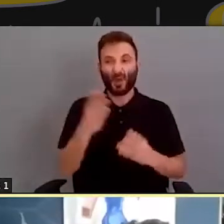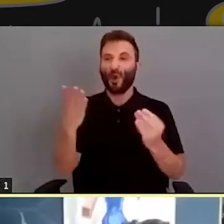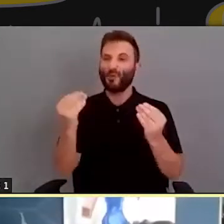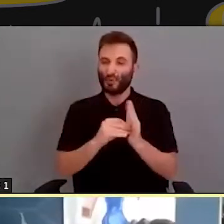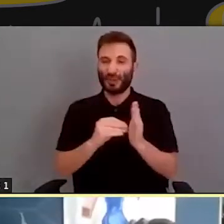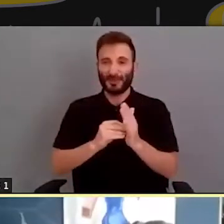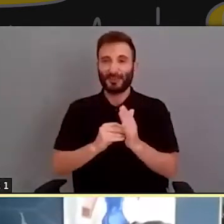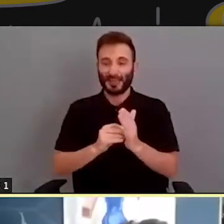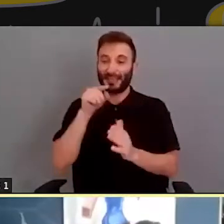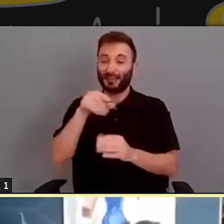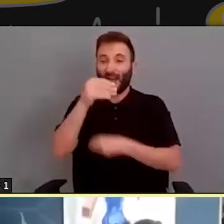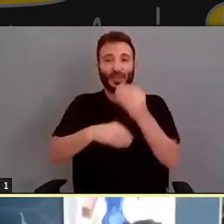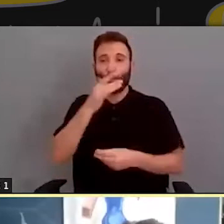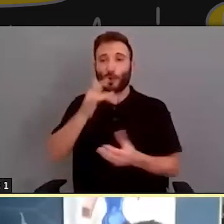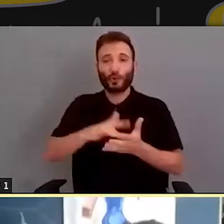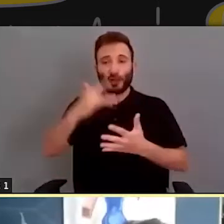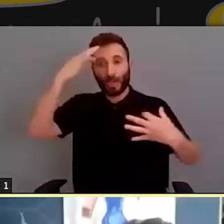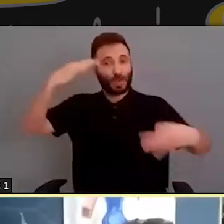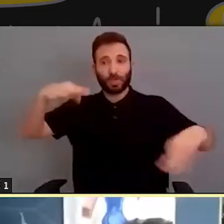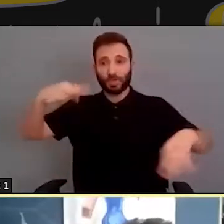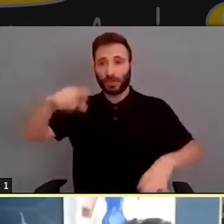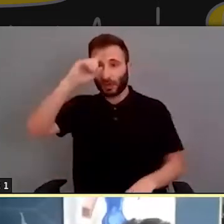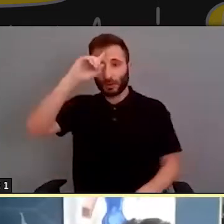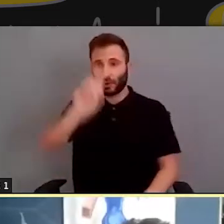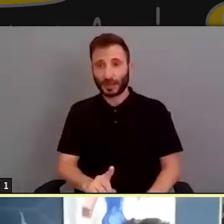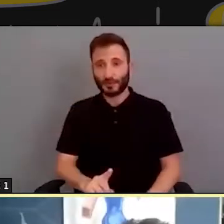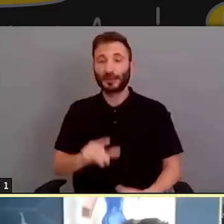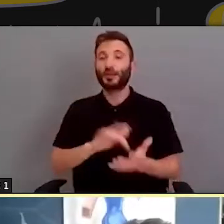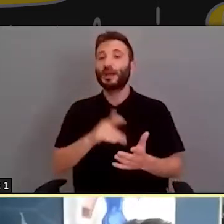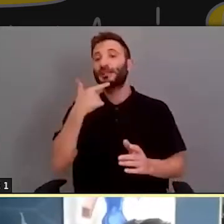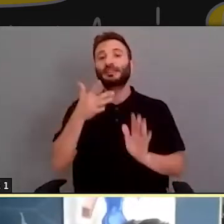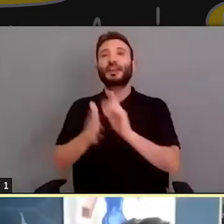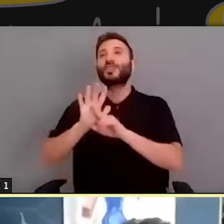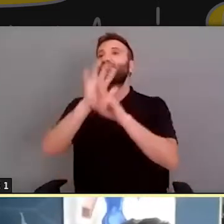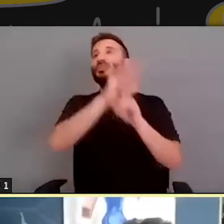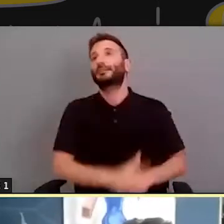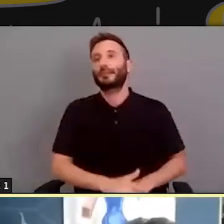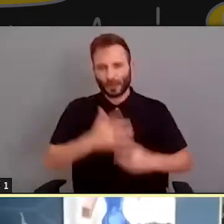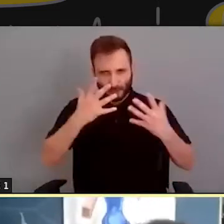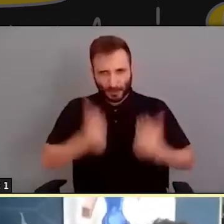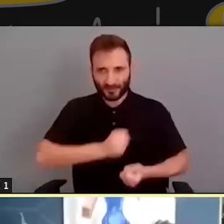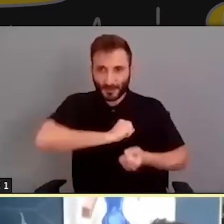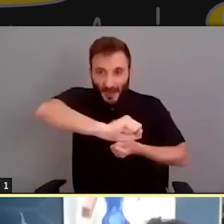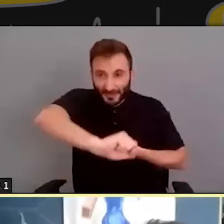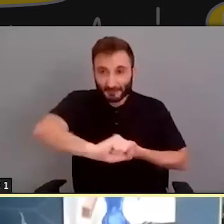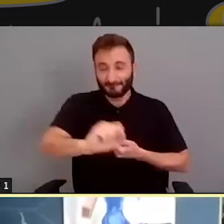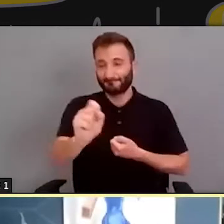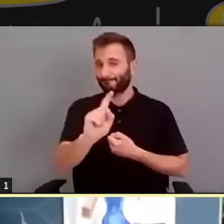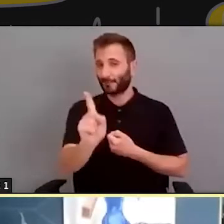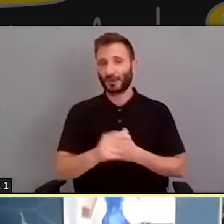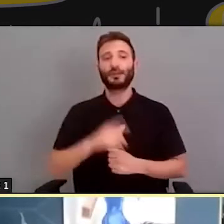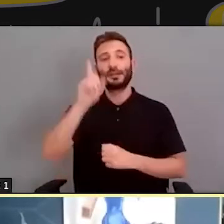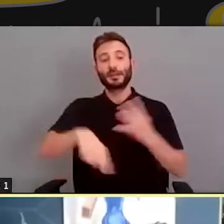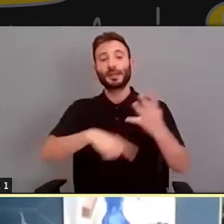pura ignorancia o desconocimiento y no por una discriminación de verdad consciente. La formación continua